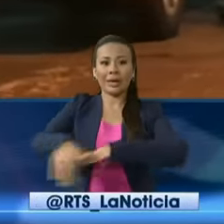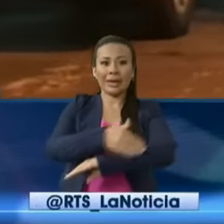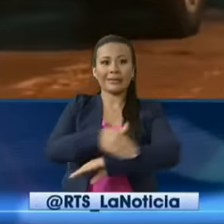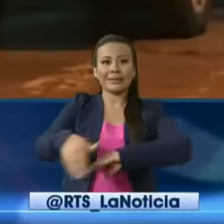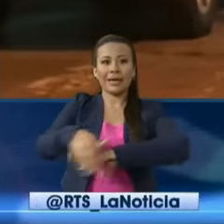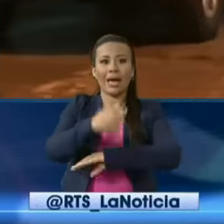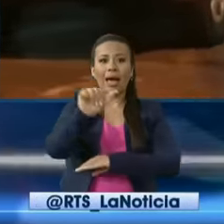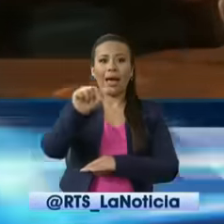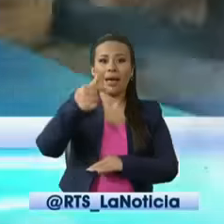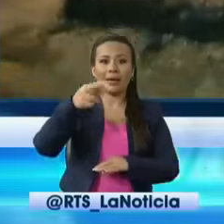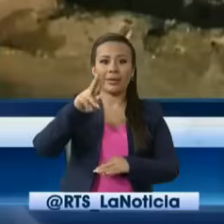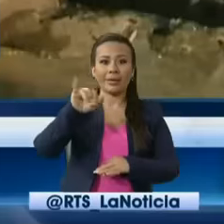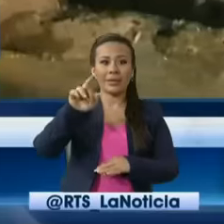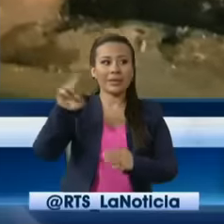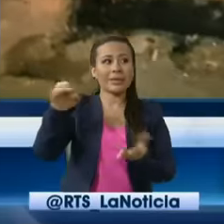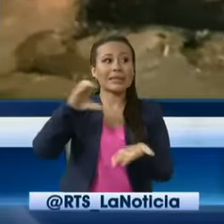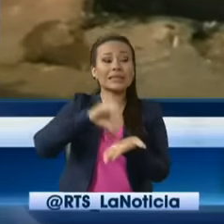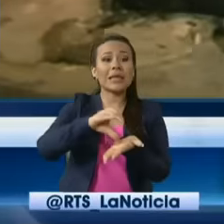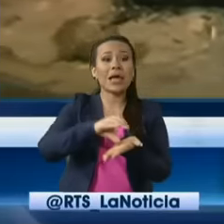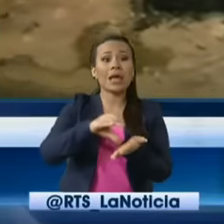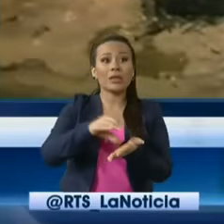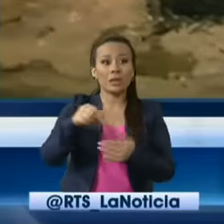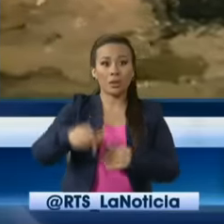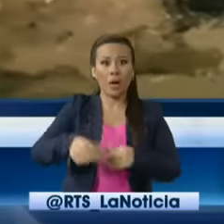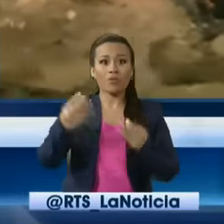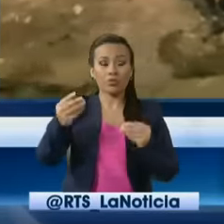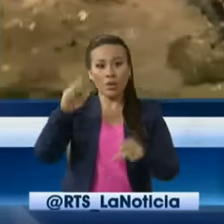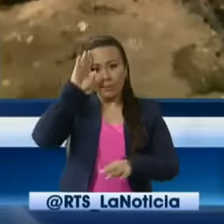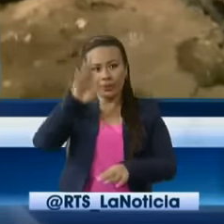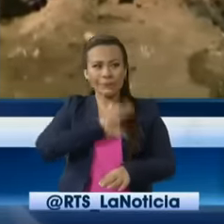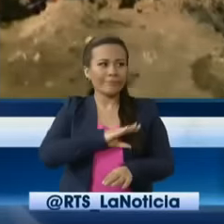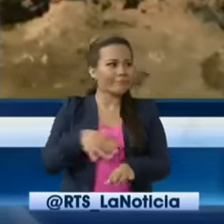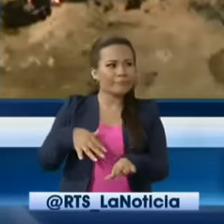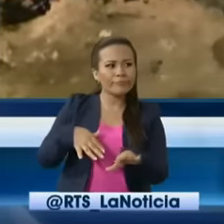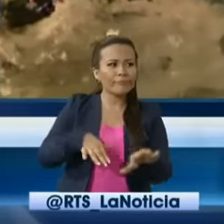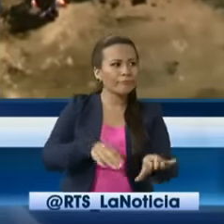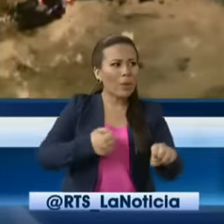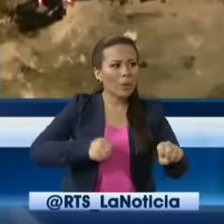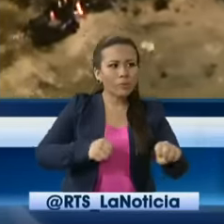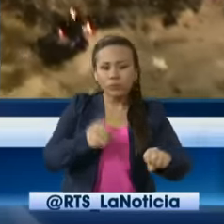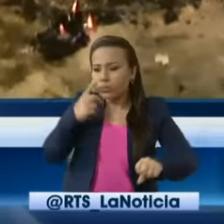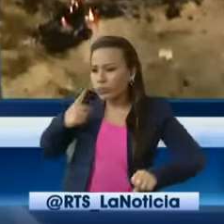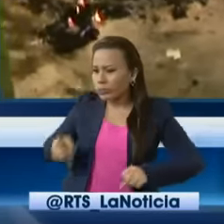en el centro de la ciudad. Como de costumbre, agentes de la Policía Nacional llegaron al sitio,